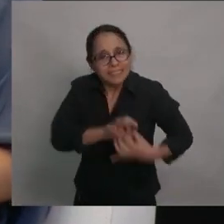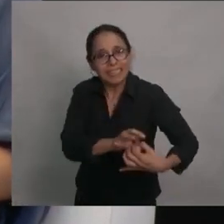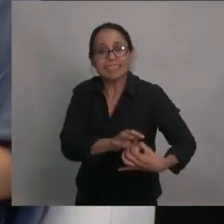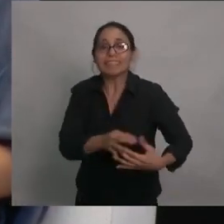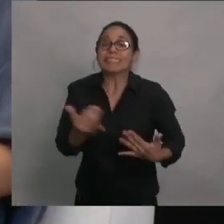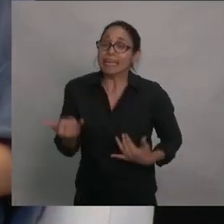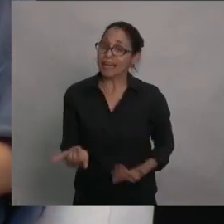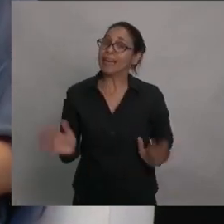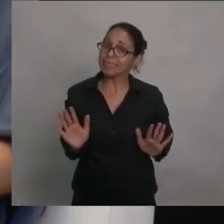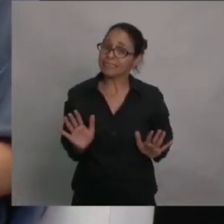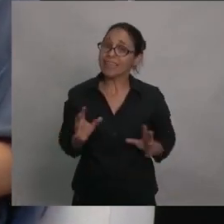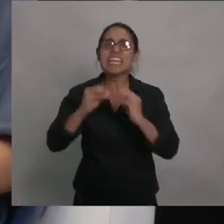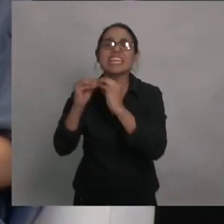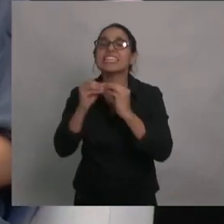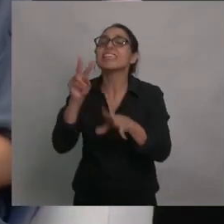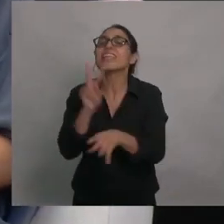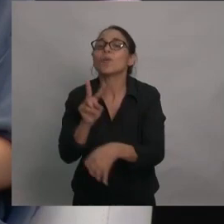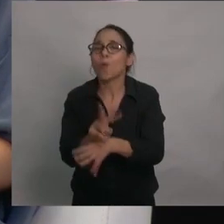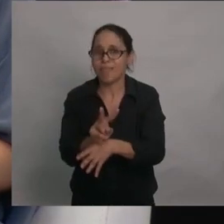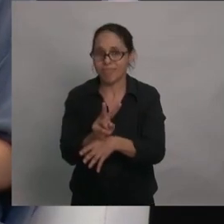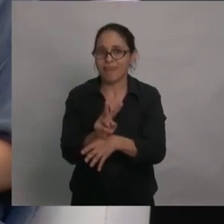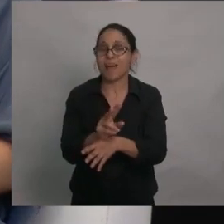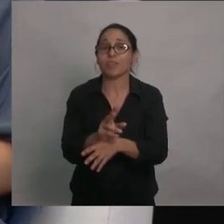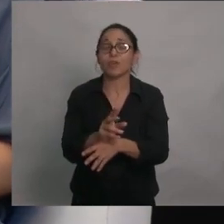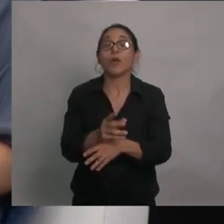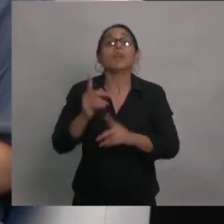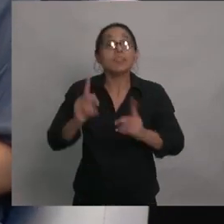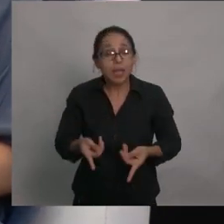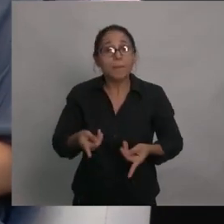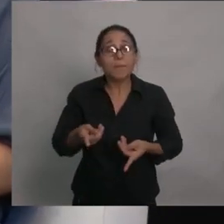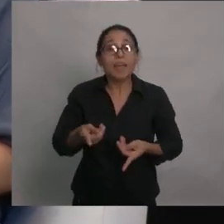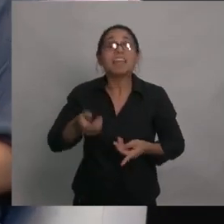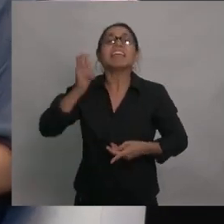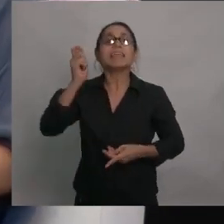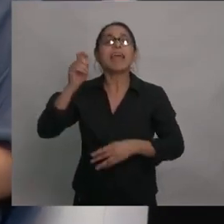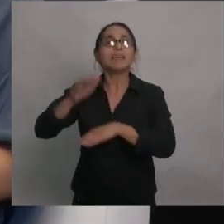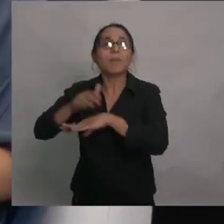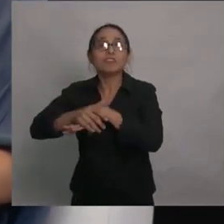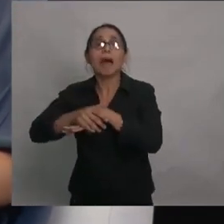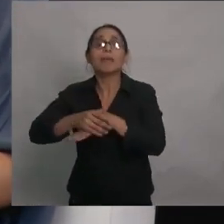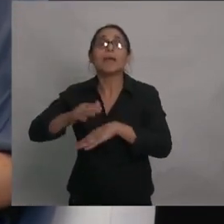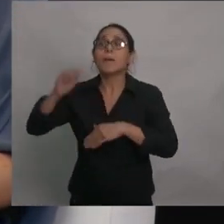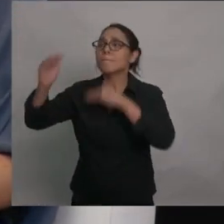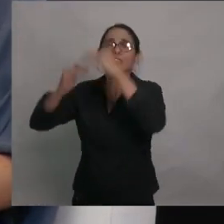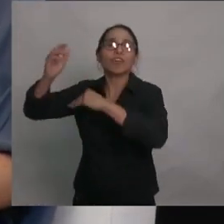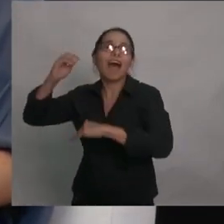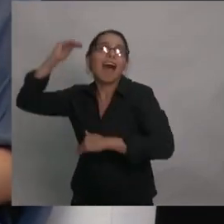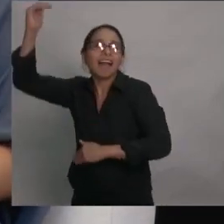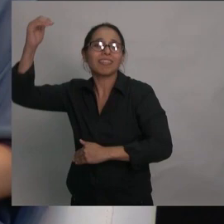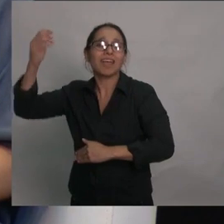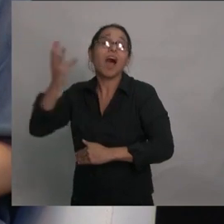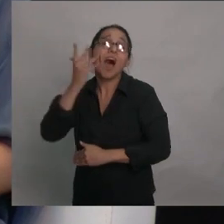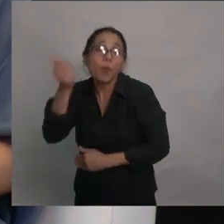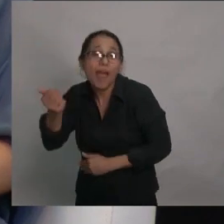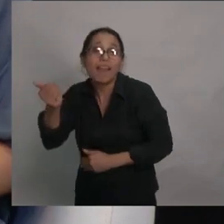La crisis de cuidado, además, la cubren las personas mayores, las abuelas. ¿Qué haríamos sin las abuelas?